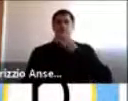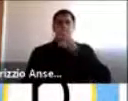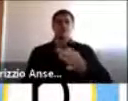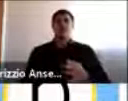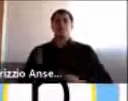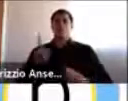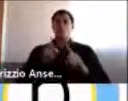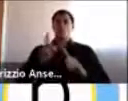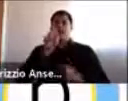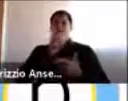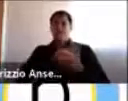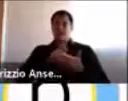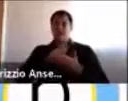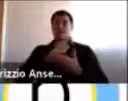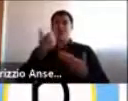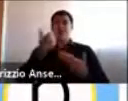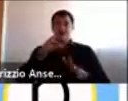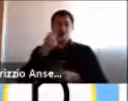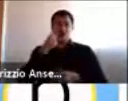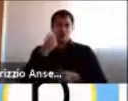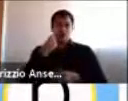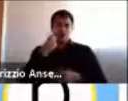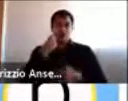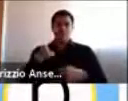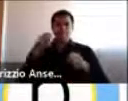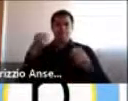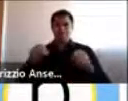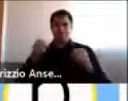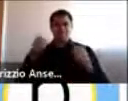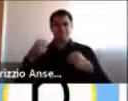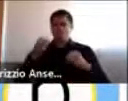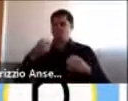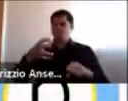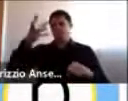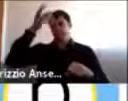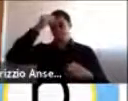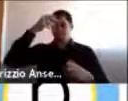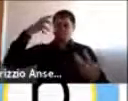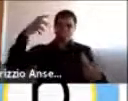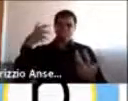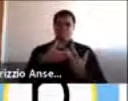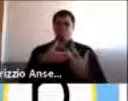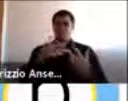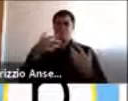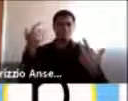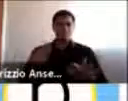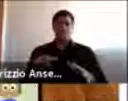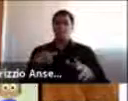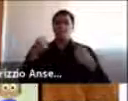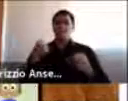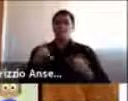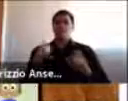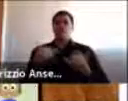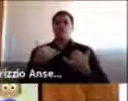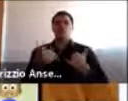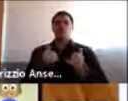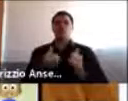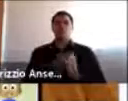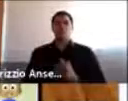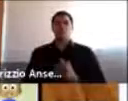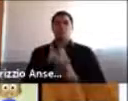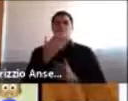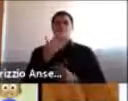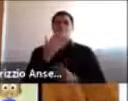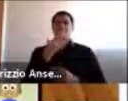es nuevamente el estado de avance del entrenamiento de las letras que han sido practicados durante el juego y tiene un